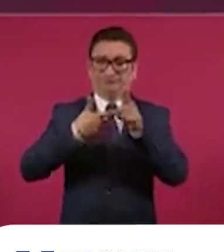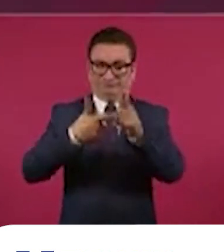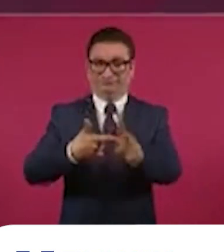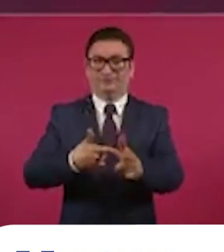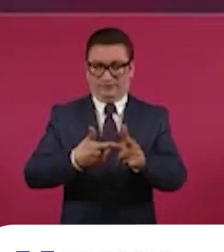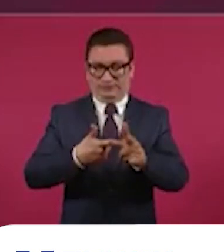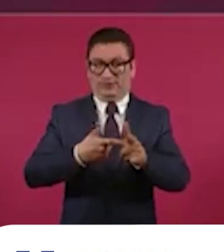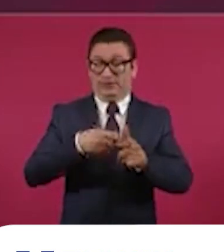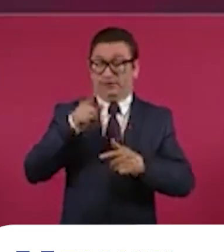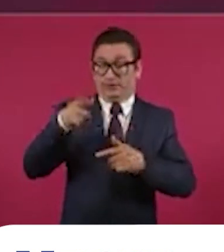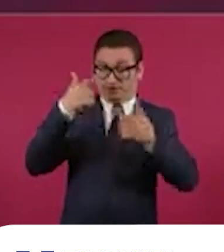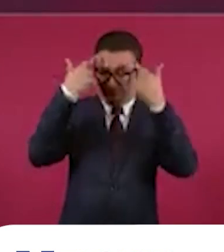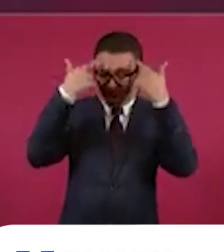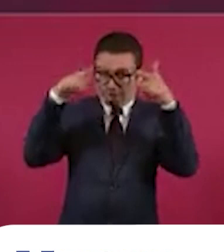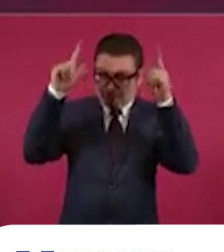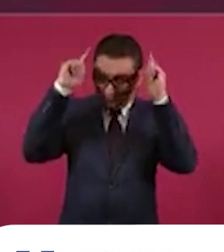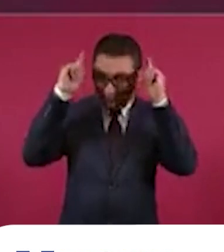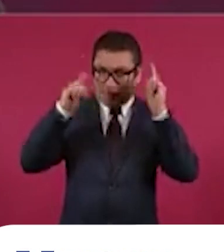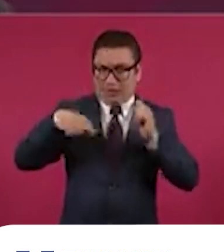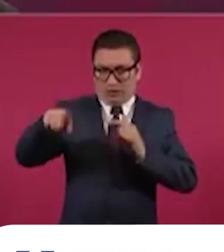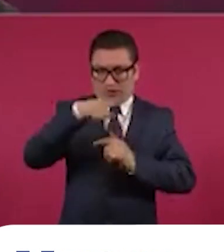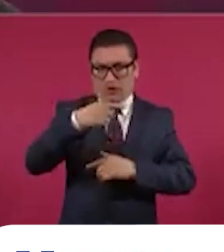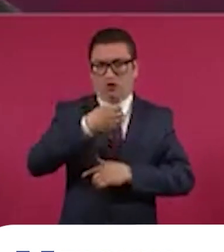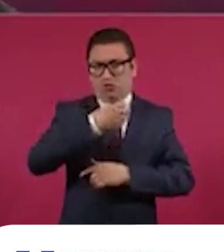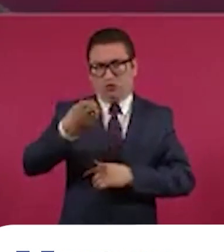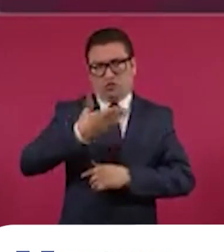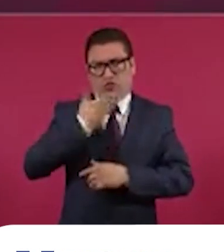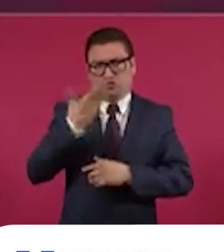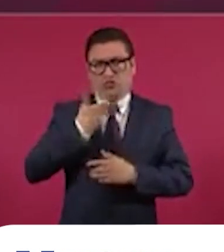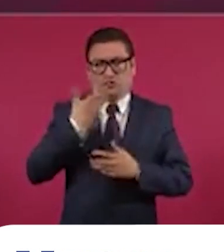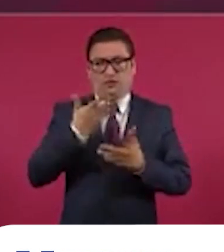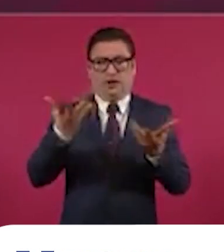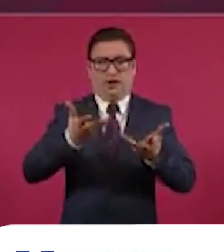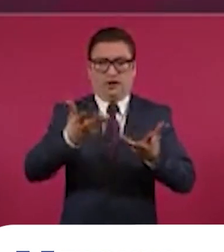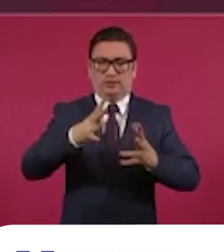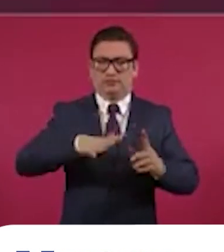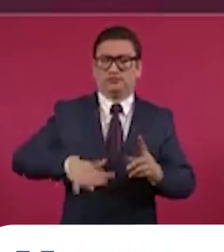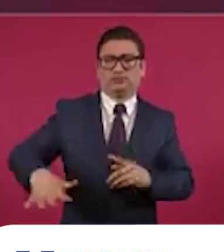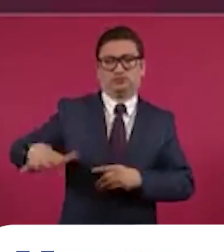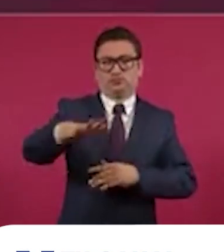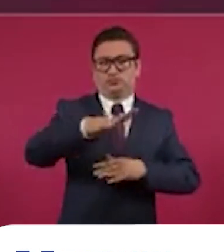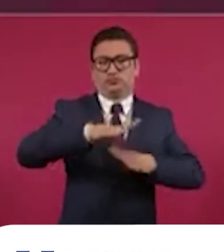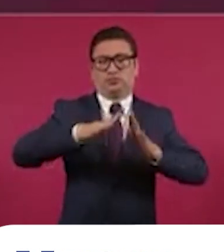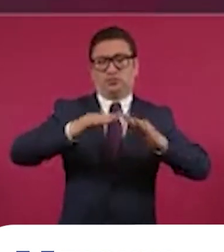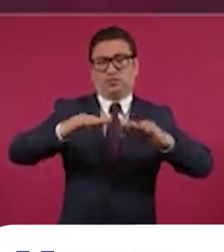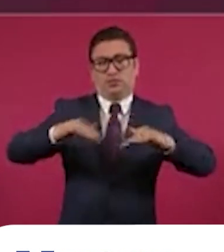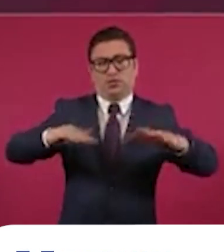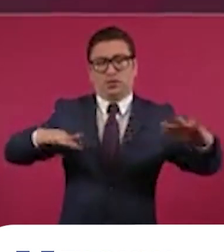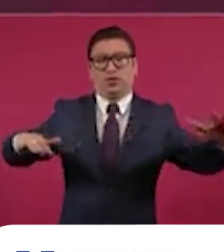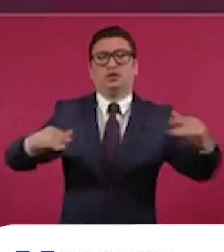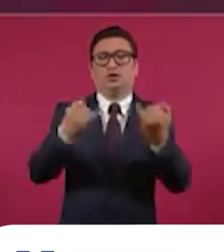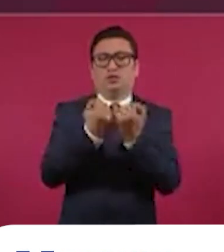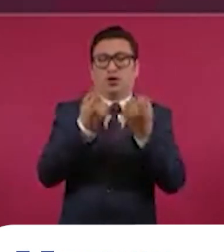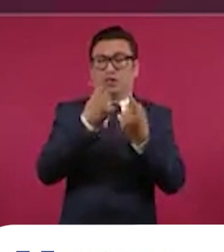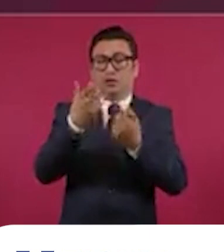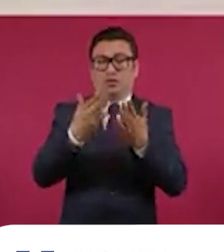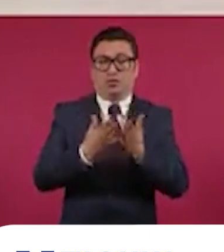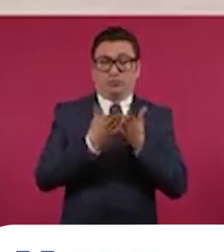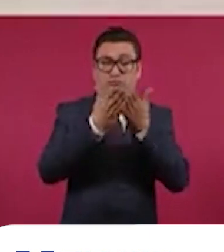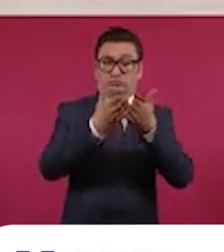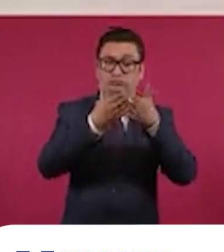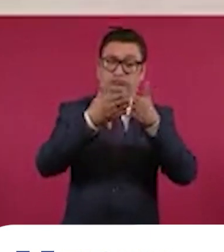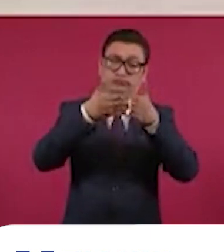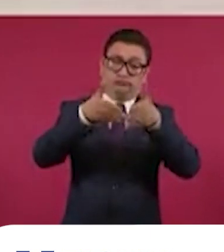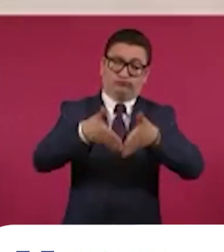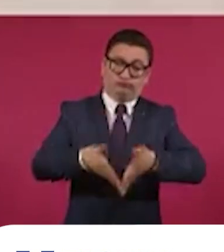La Marina tiene un operativo en toda la bahía, de embarcaciones que se hundieron.